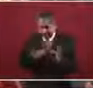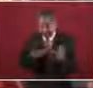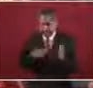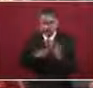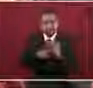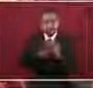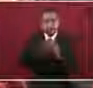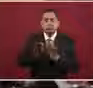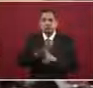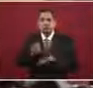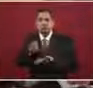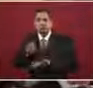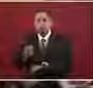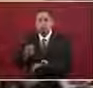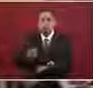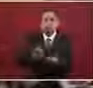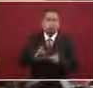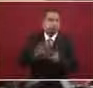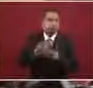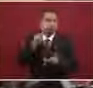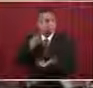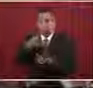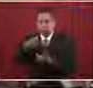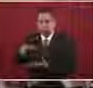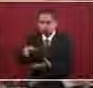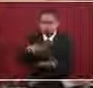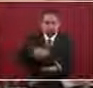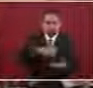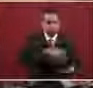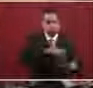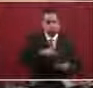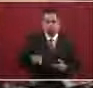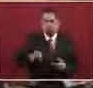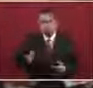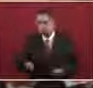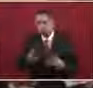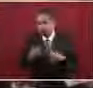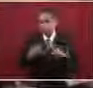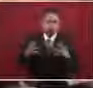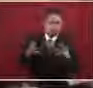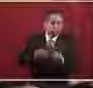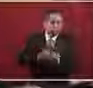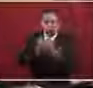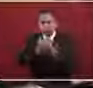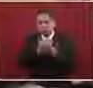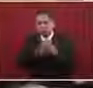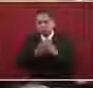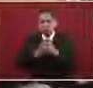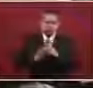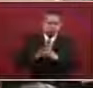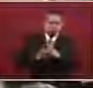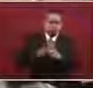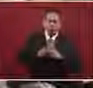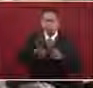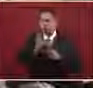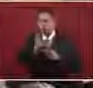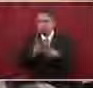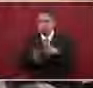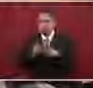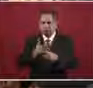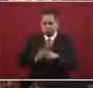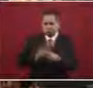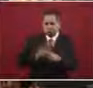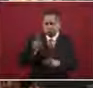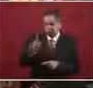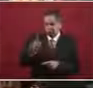es el financiamiento de los partidos. Tiene que ver con el número de integrantes en el padrón, se multiplica por la suma, UMA,